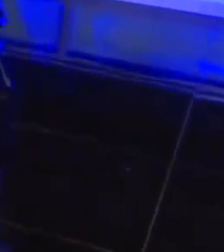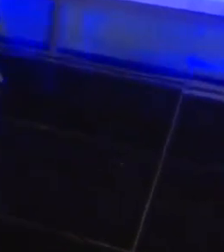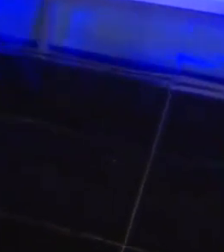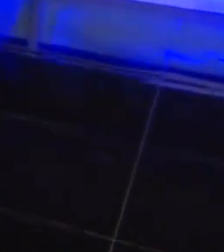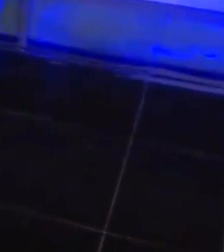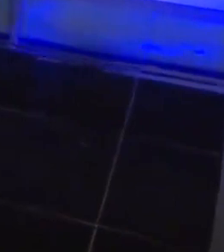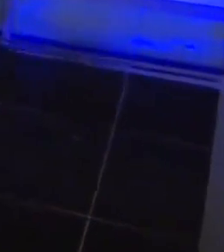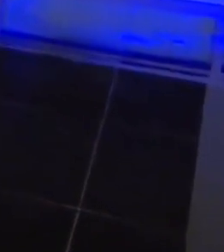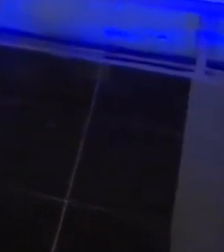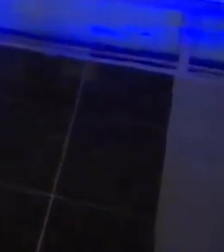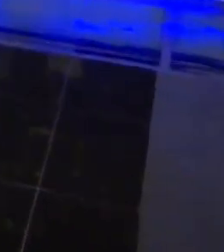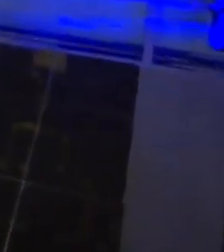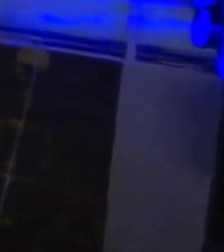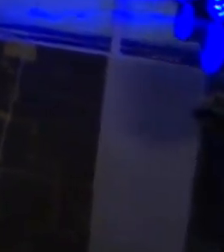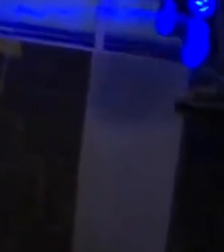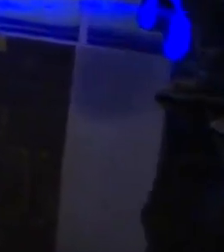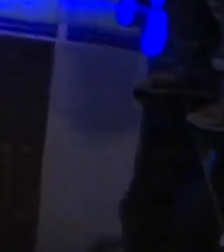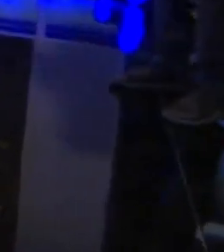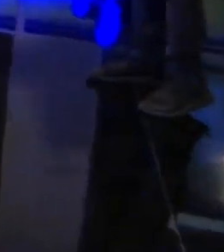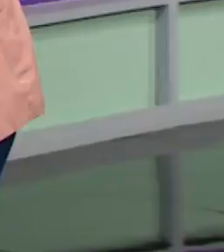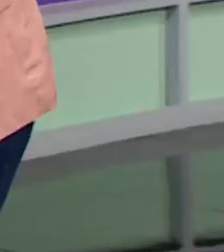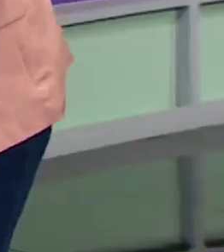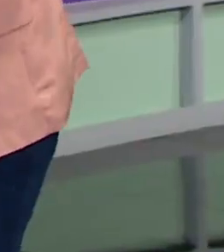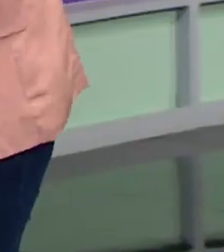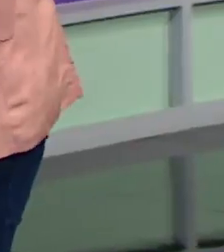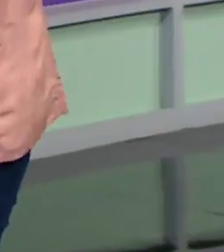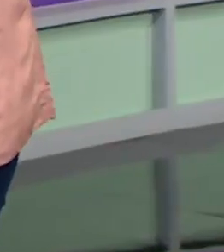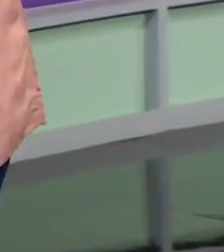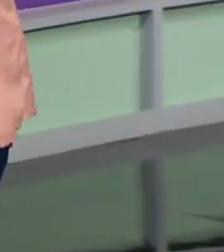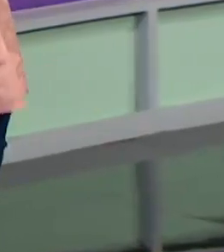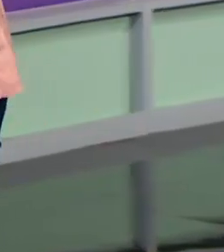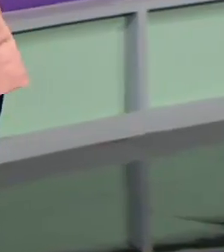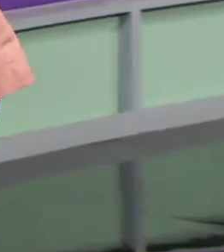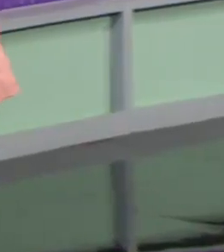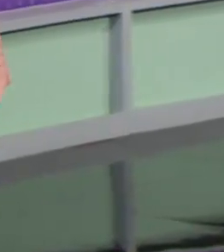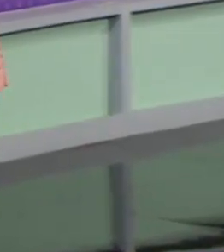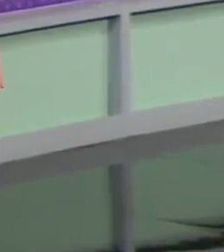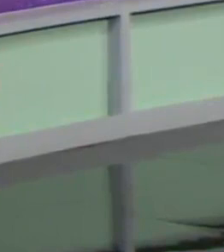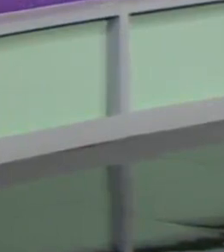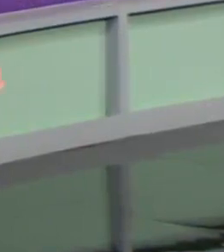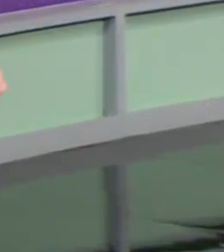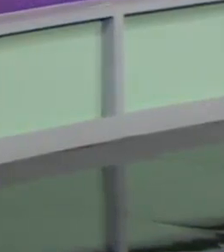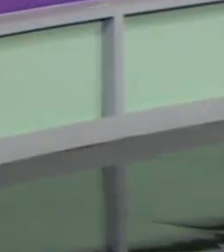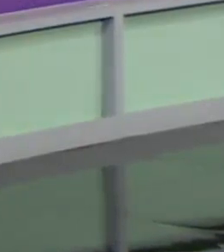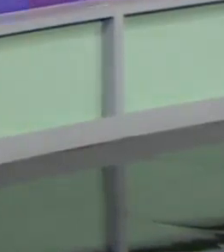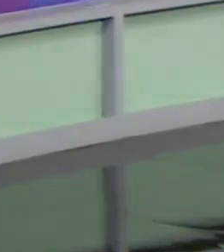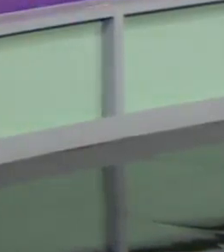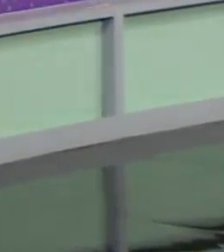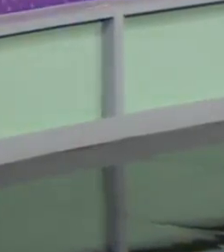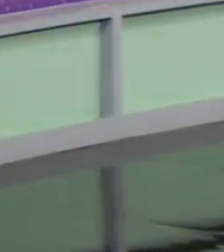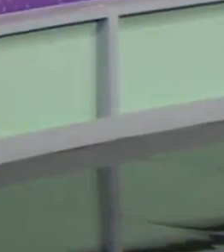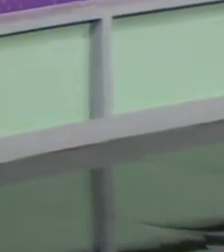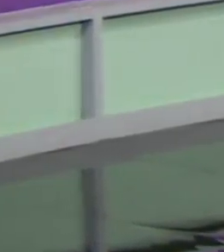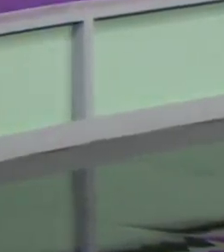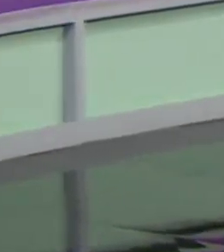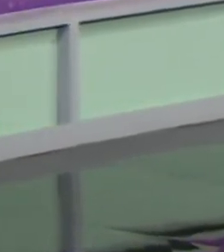¡Maravilloso! ¡Pero claro que sí! ¿Cómo va a tirar, andan? Tiro cucurucho, tiro vasito, tiro palito, tiro helado, tengo todo. Aquella que revoleaba la